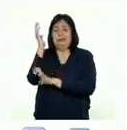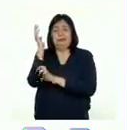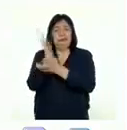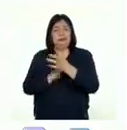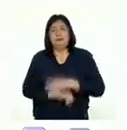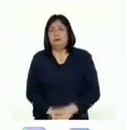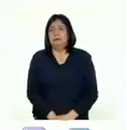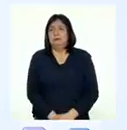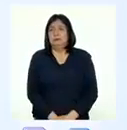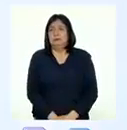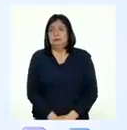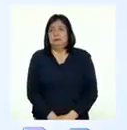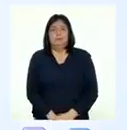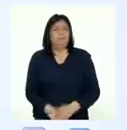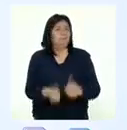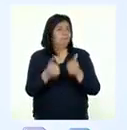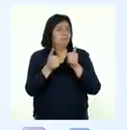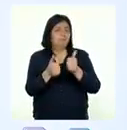estaciones.